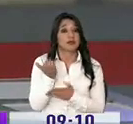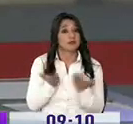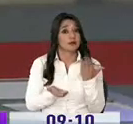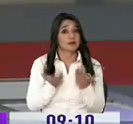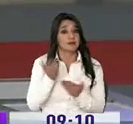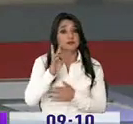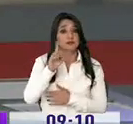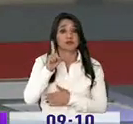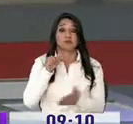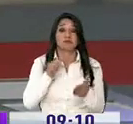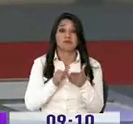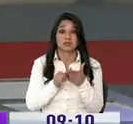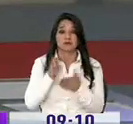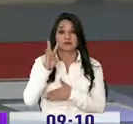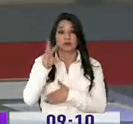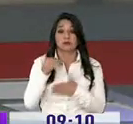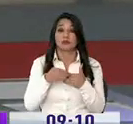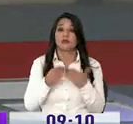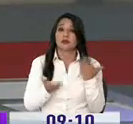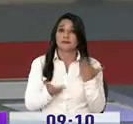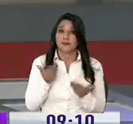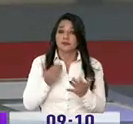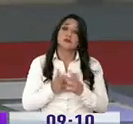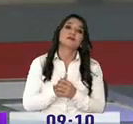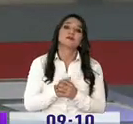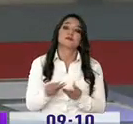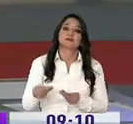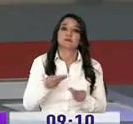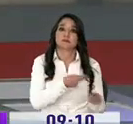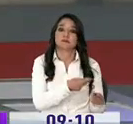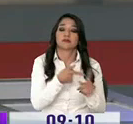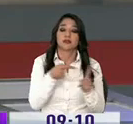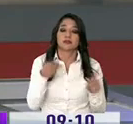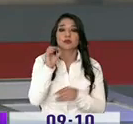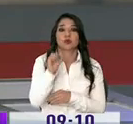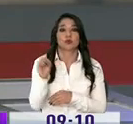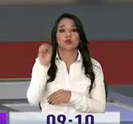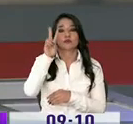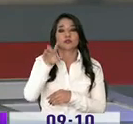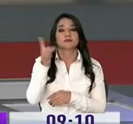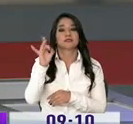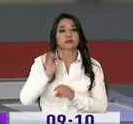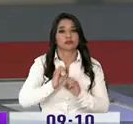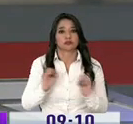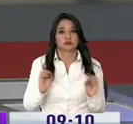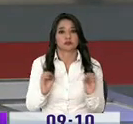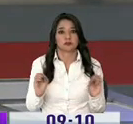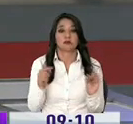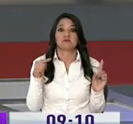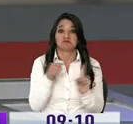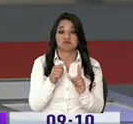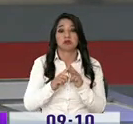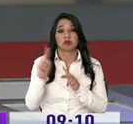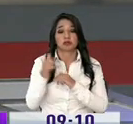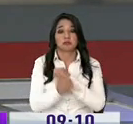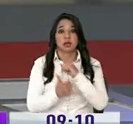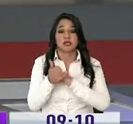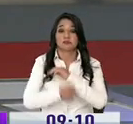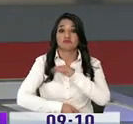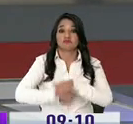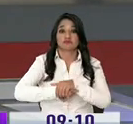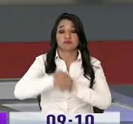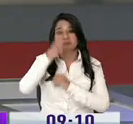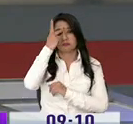a $21,640 y que no se le ha entregado desde octubre del año 2018. Esto a pesar de encontrarse prófugo en el